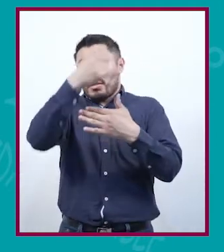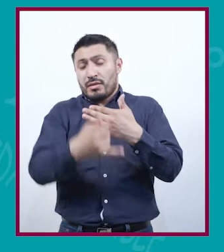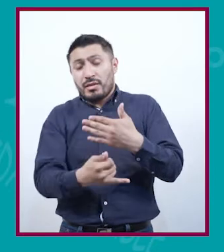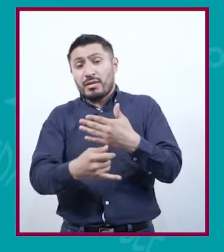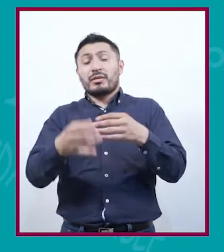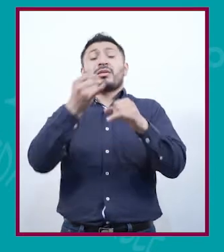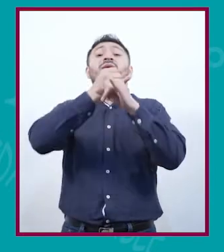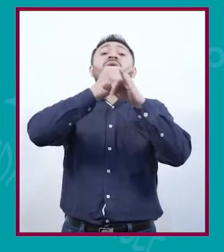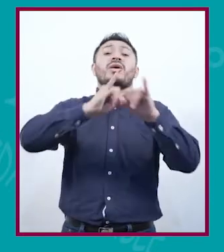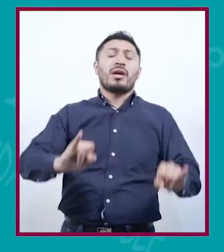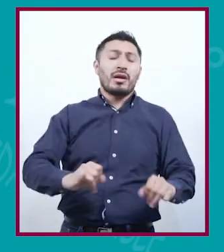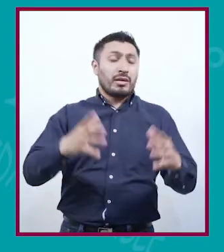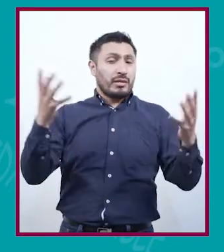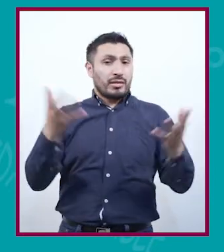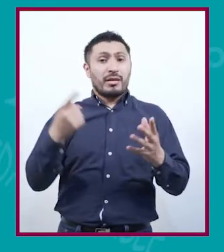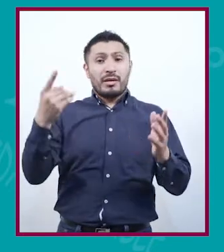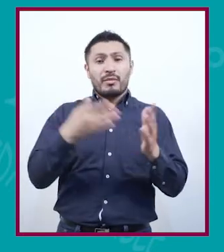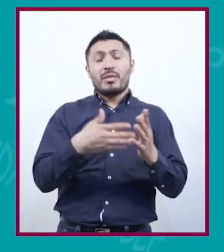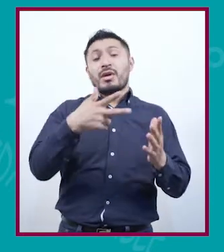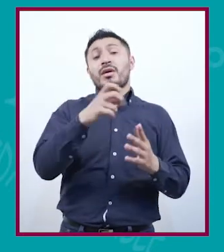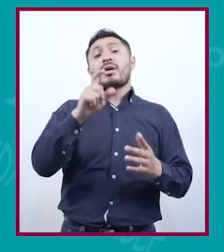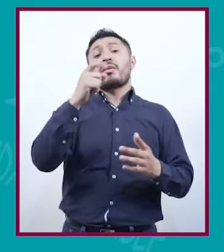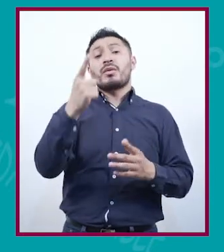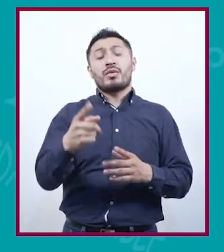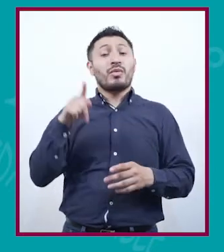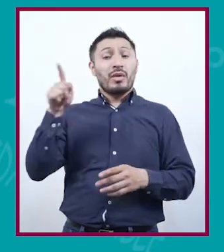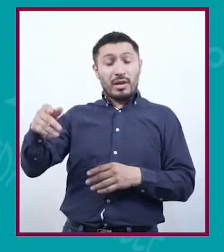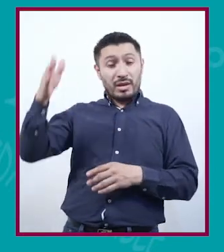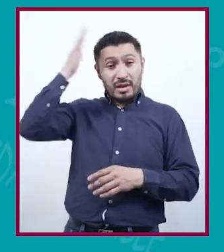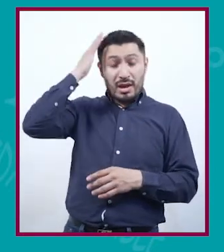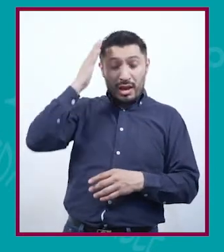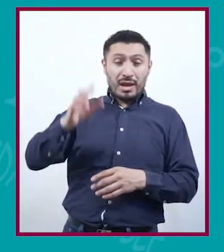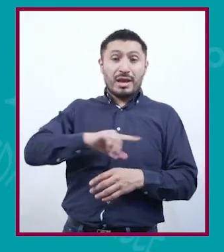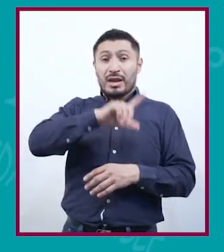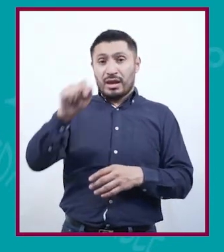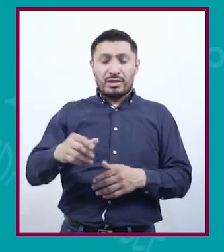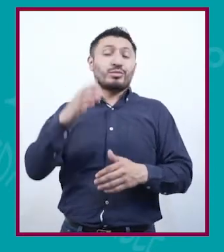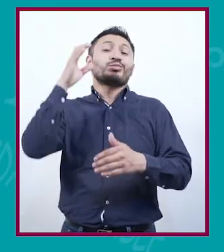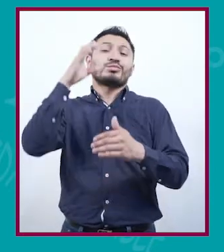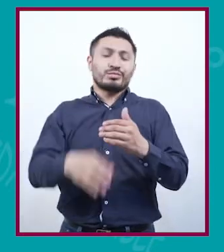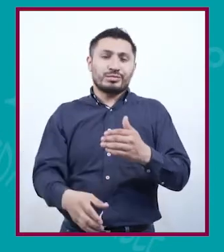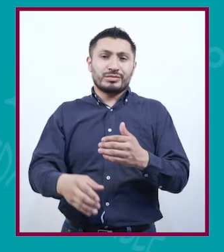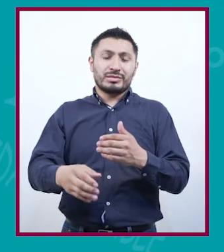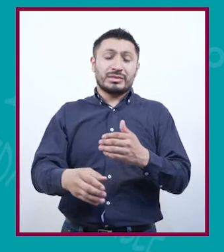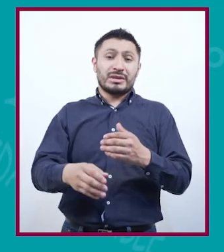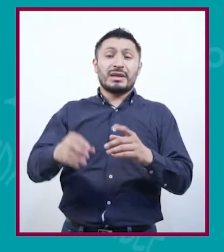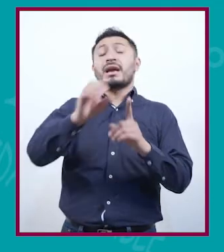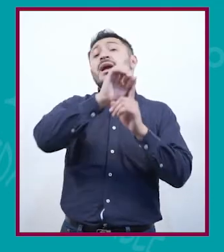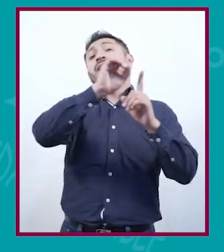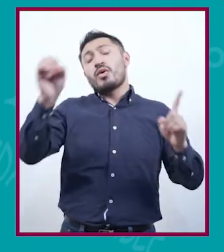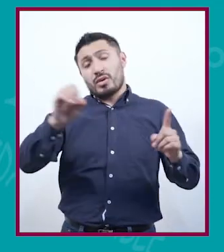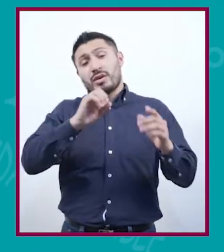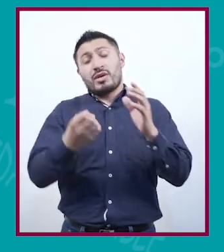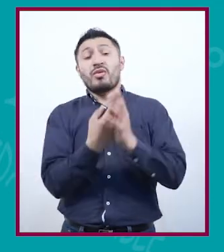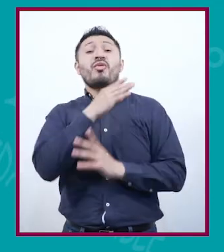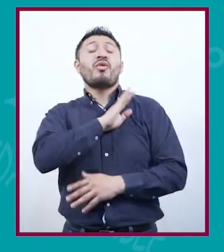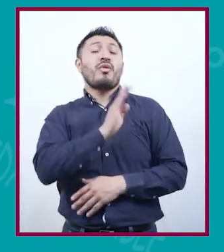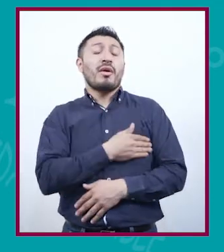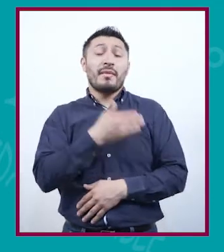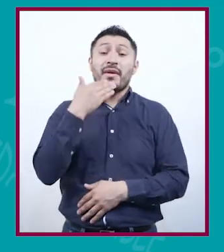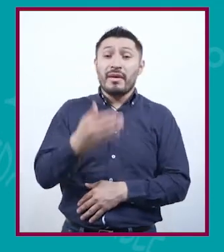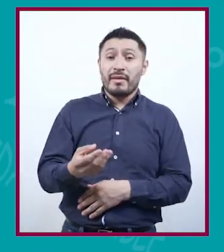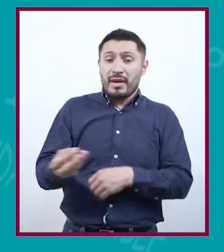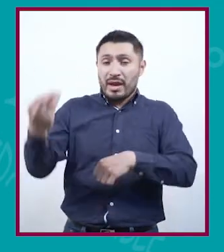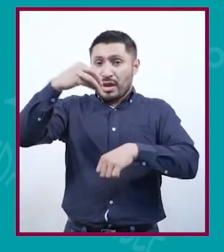este proyecto independentista en 1821 que él encabeza y que termina por terminar el orden de la Nueva